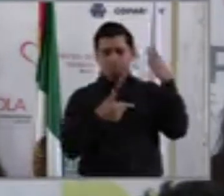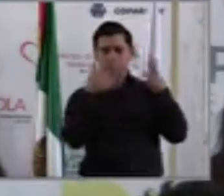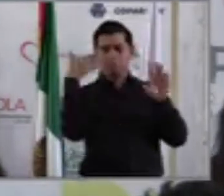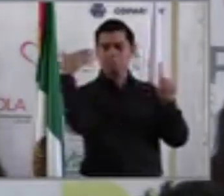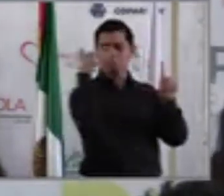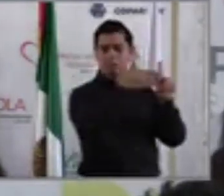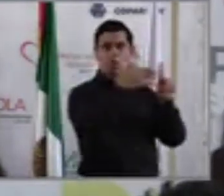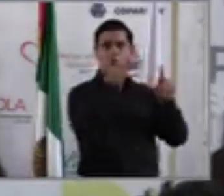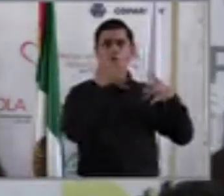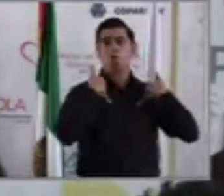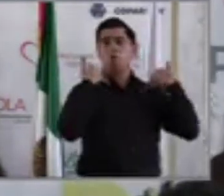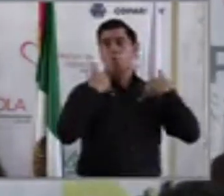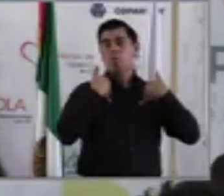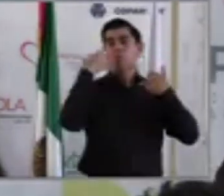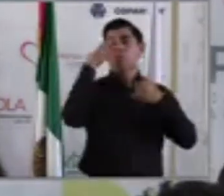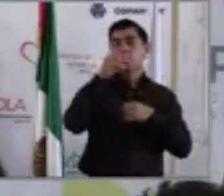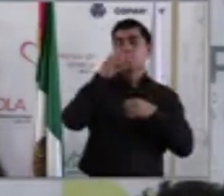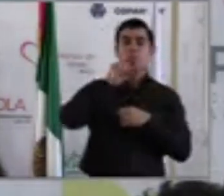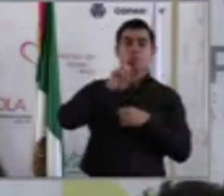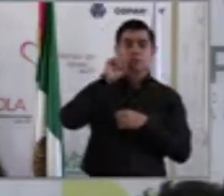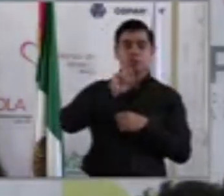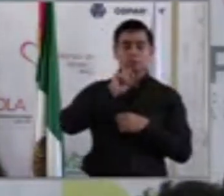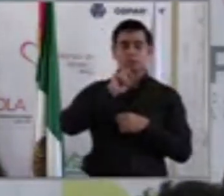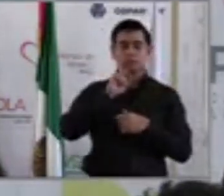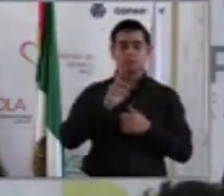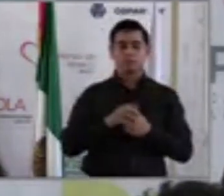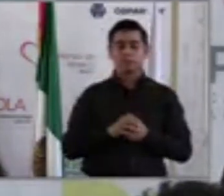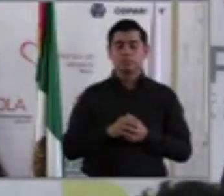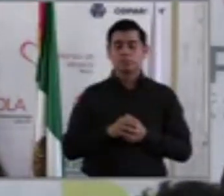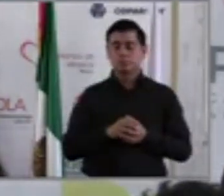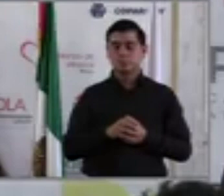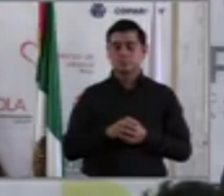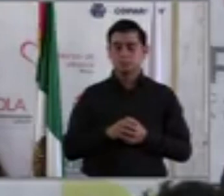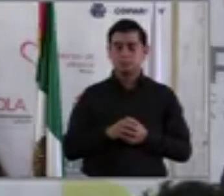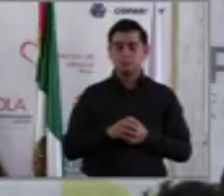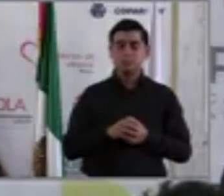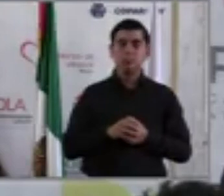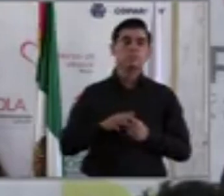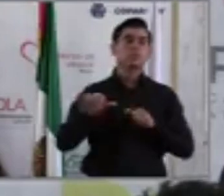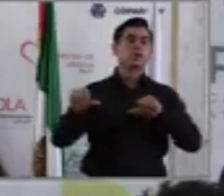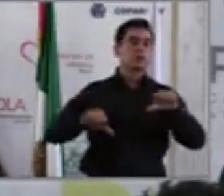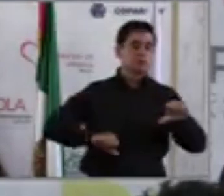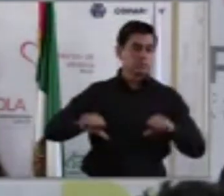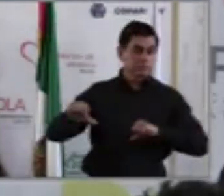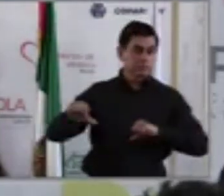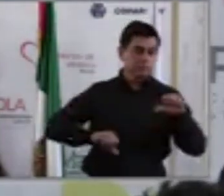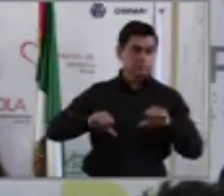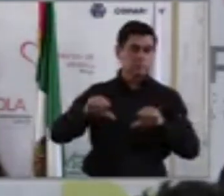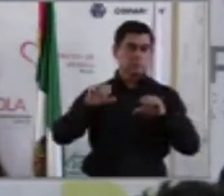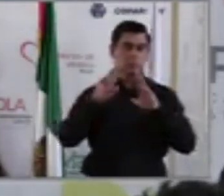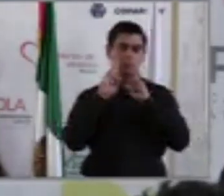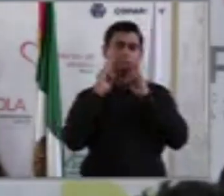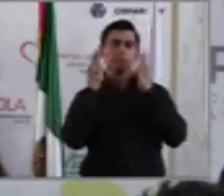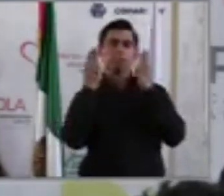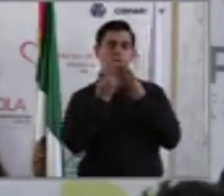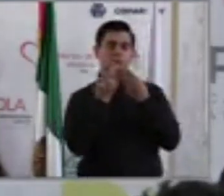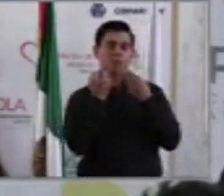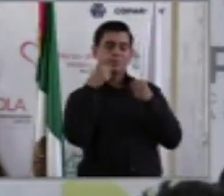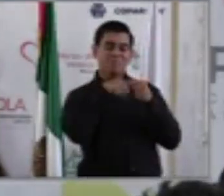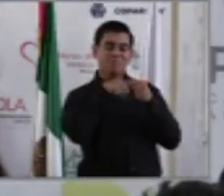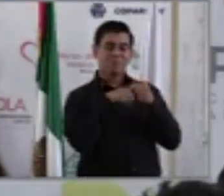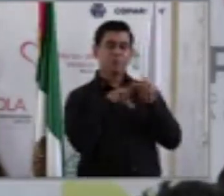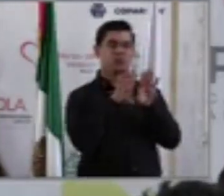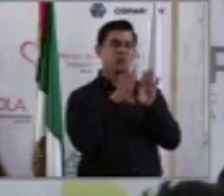mujeres caigan en estas actividades ilícitas.